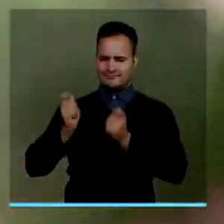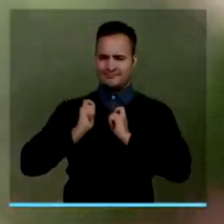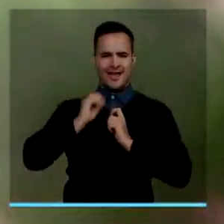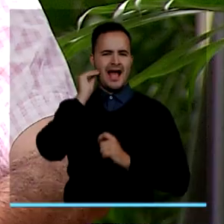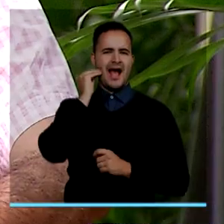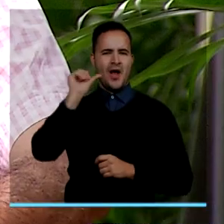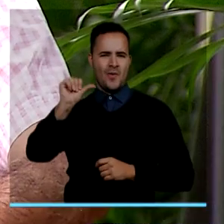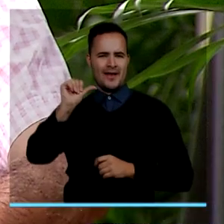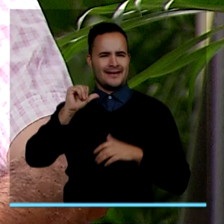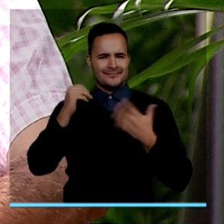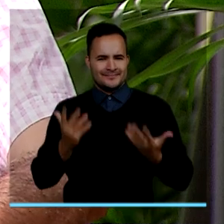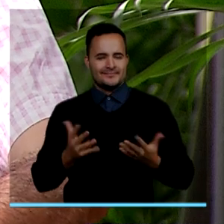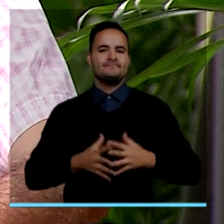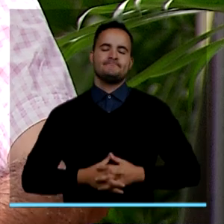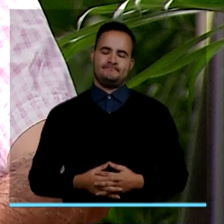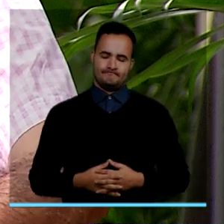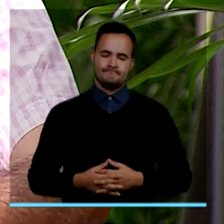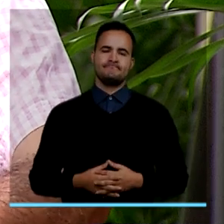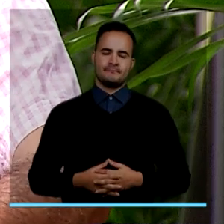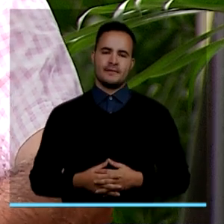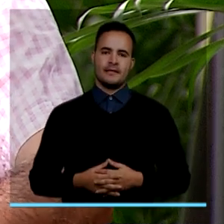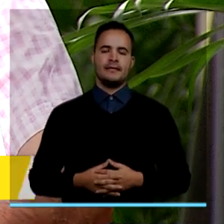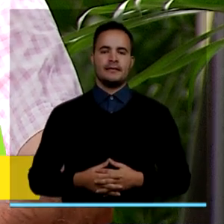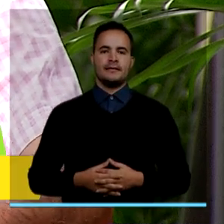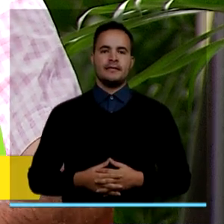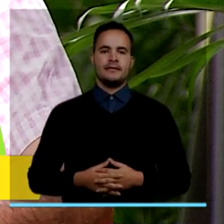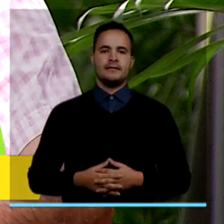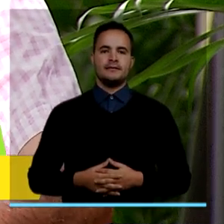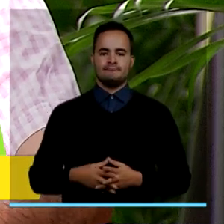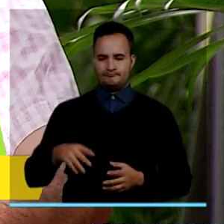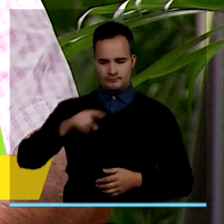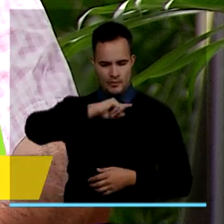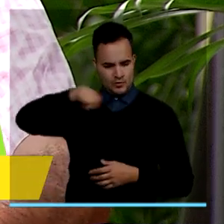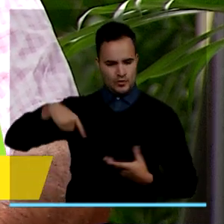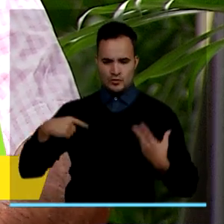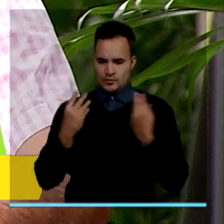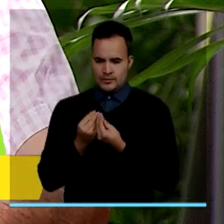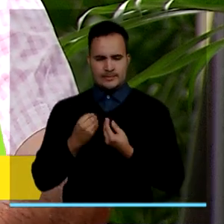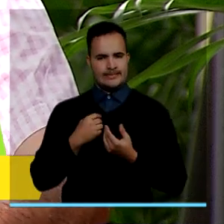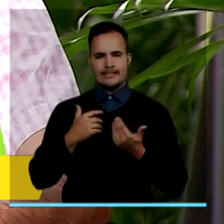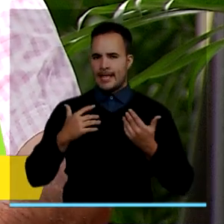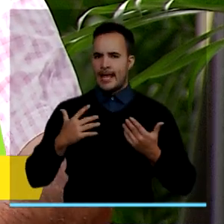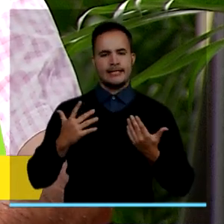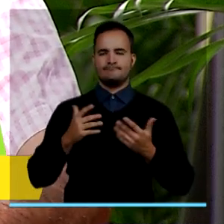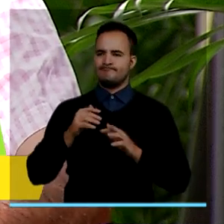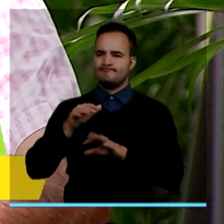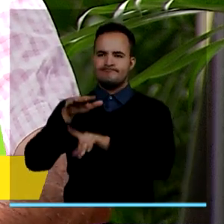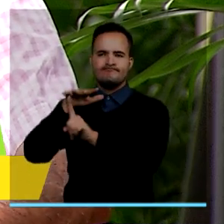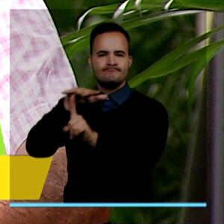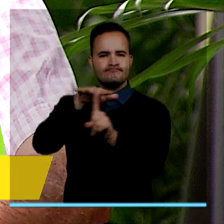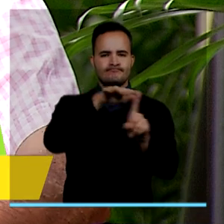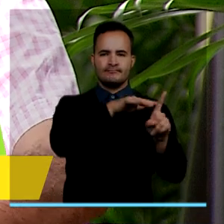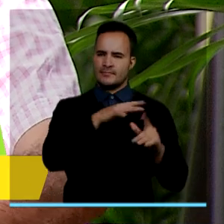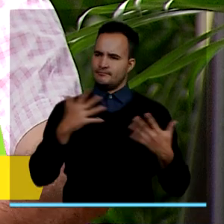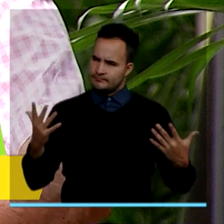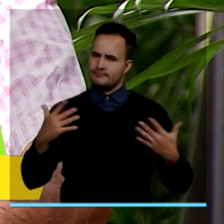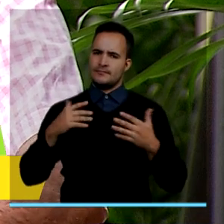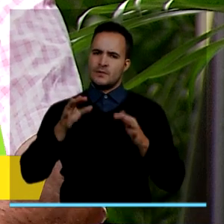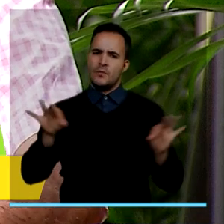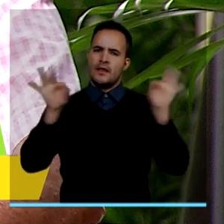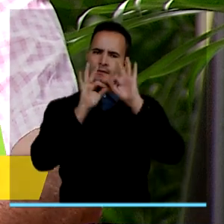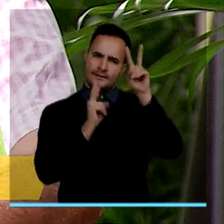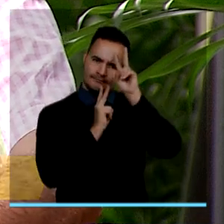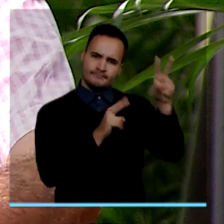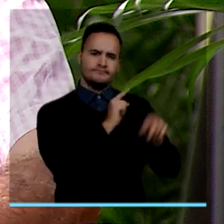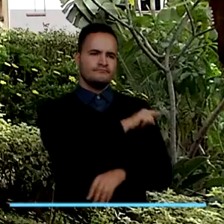abuela es que hemos ayudado a generar procesos por el respeto hacia las